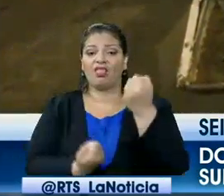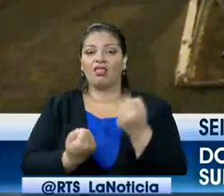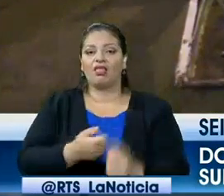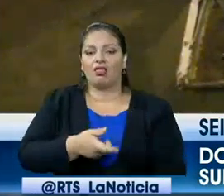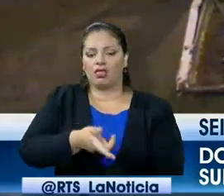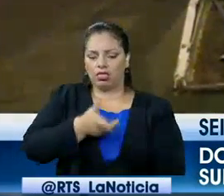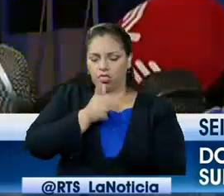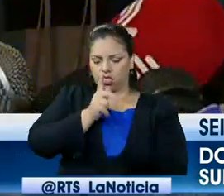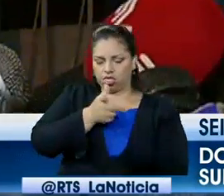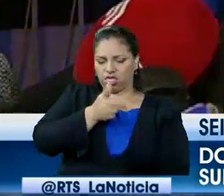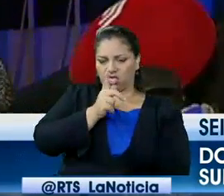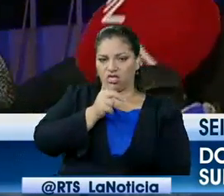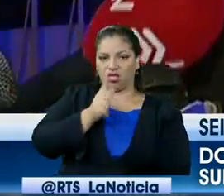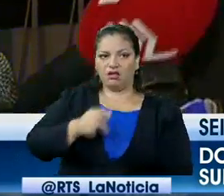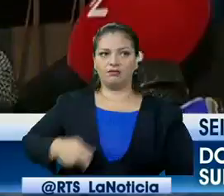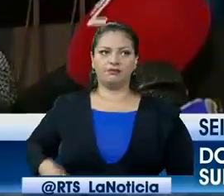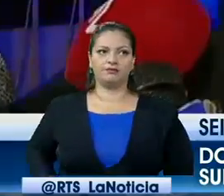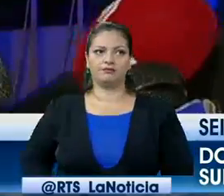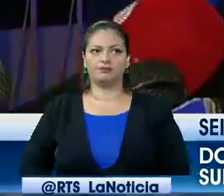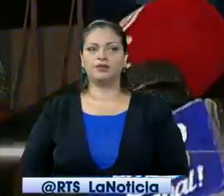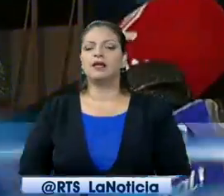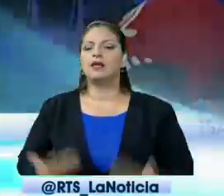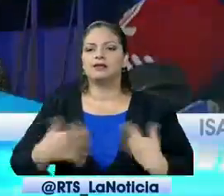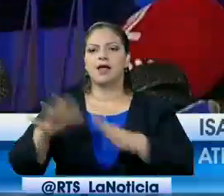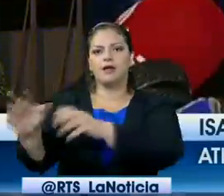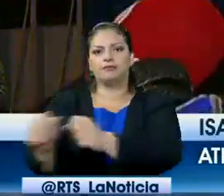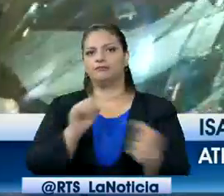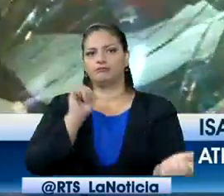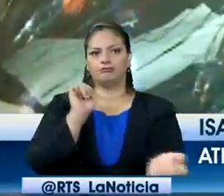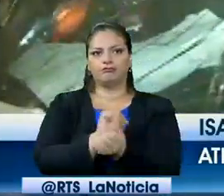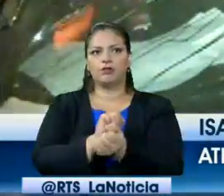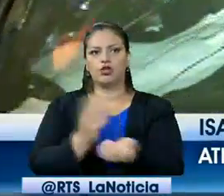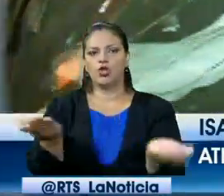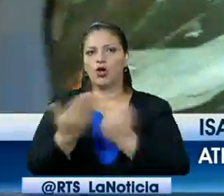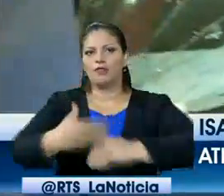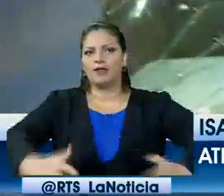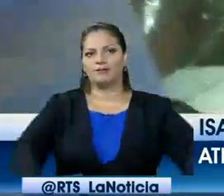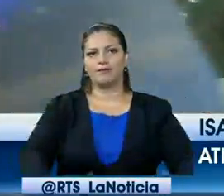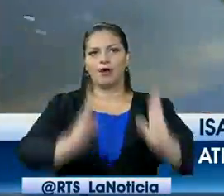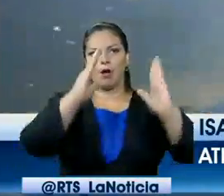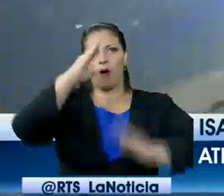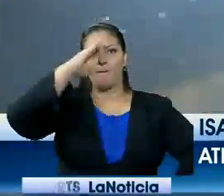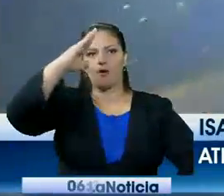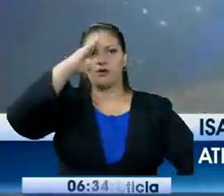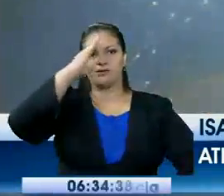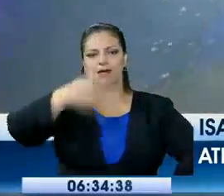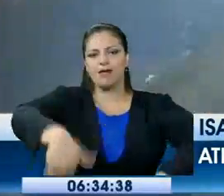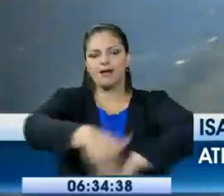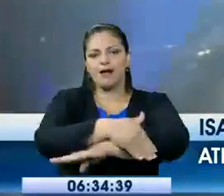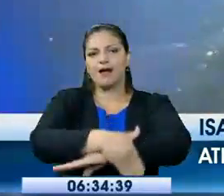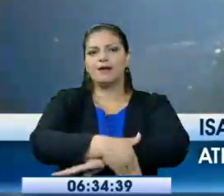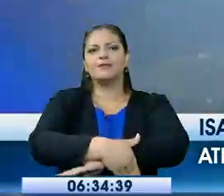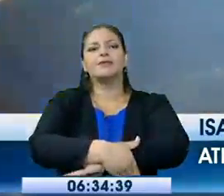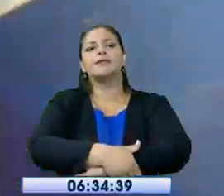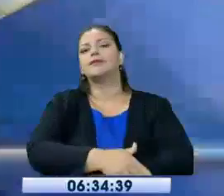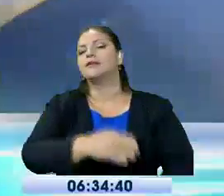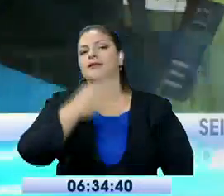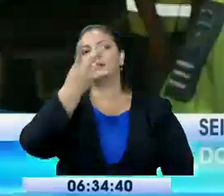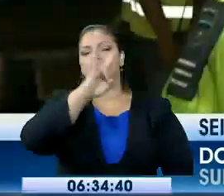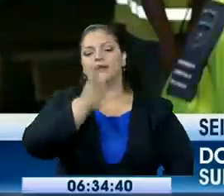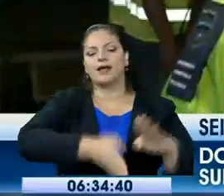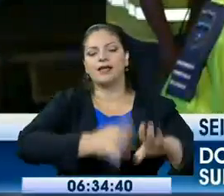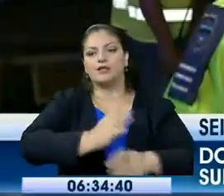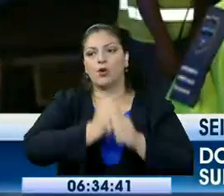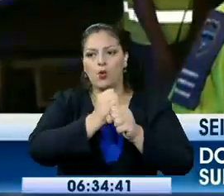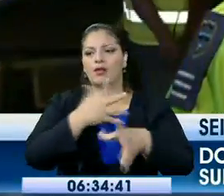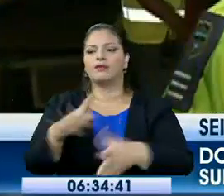estado etílico. El conductor se encuentra trasladado en el UPC en la 17 y Francisco Segura. Se presume de que los conductores, ambos conductores,